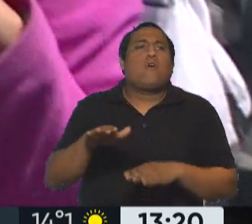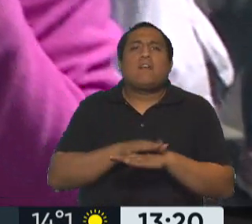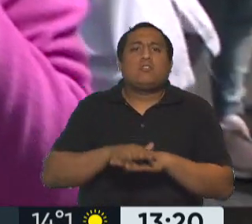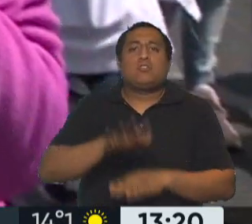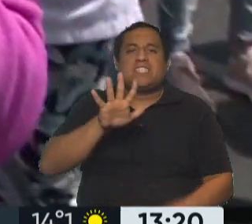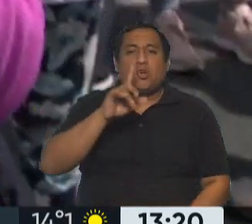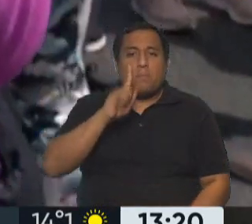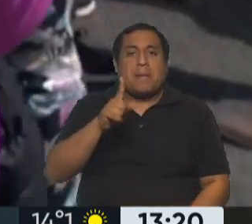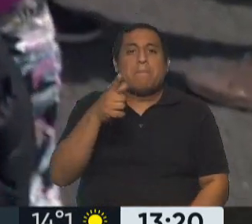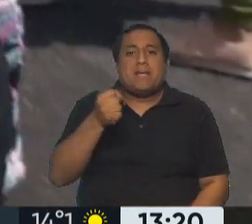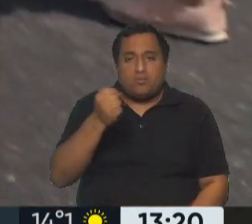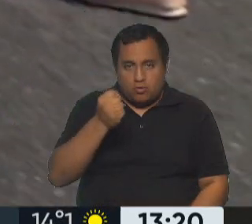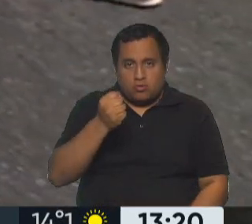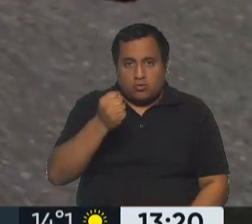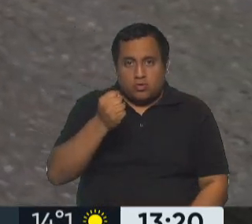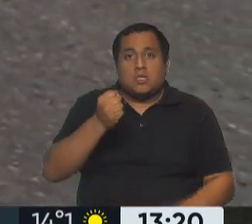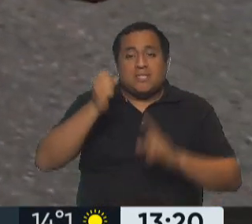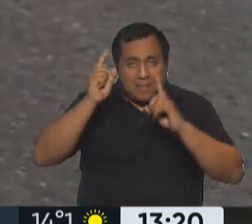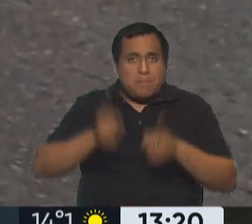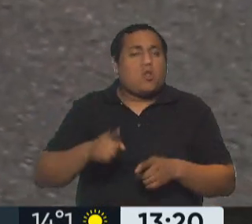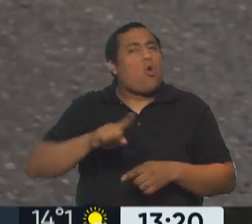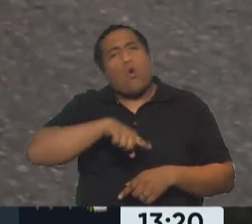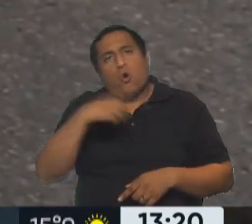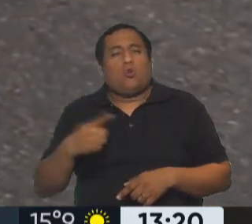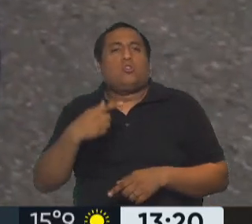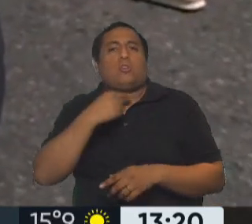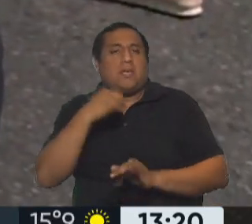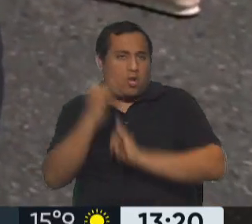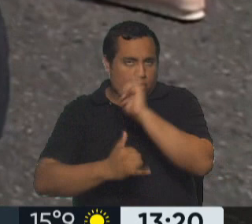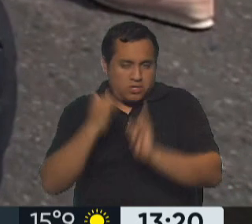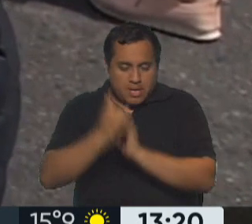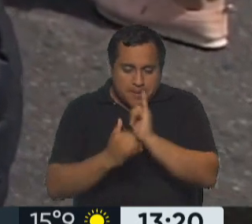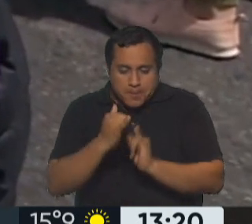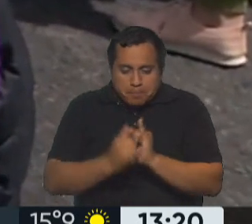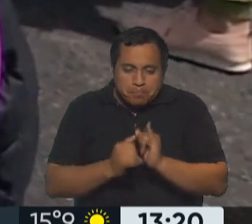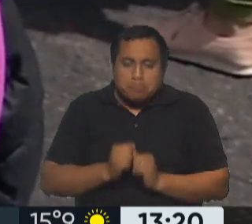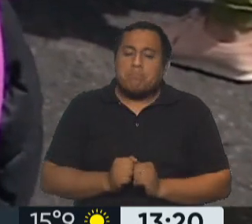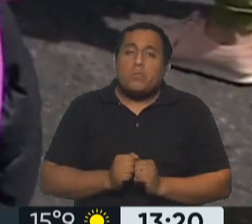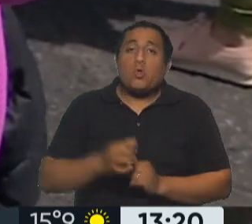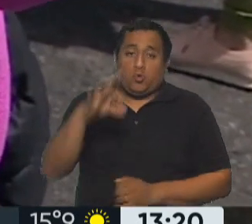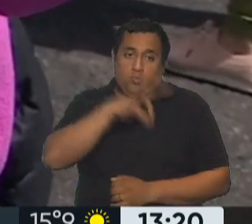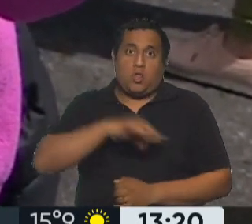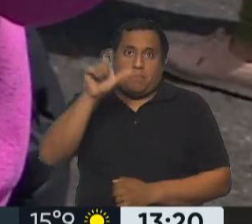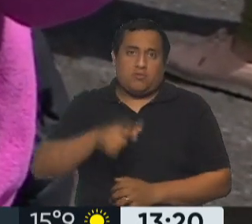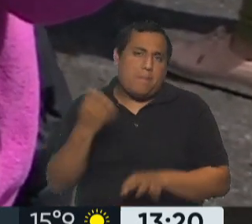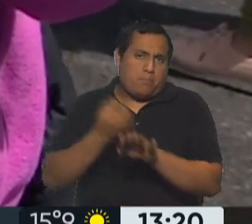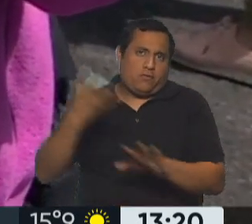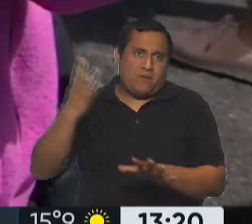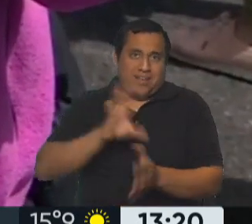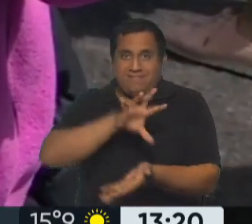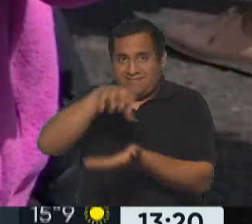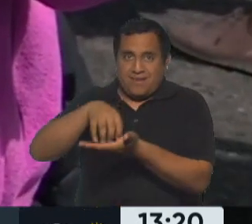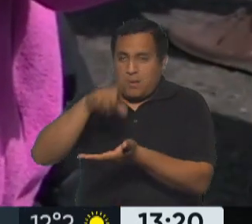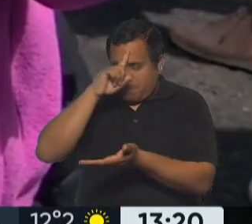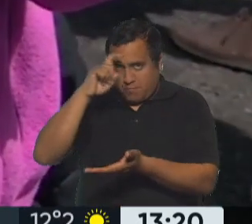5.000 pesos. Y otra cosa que queremos destacar es que el sueldo de un profesional de planta de 22